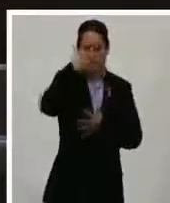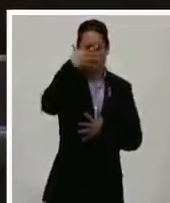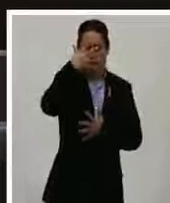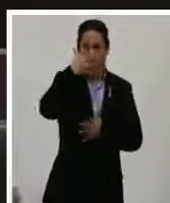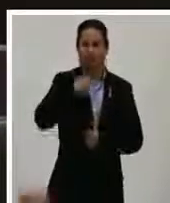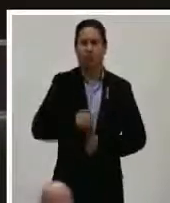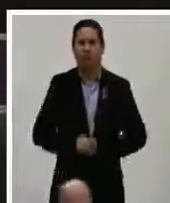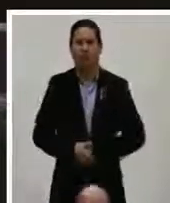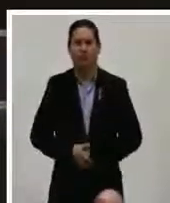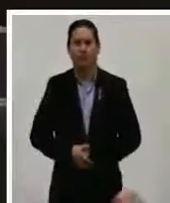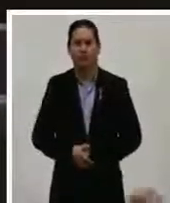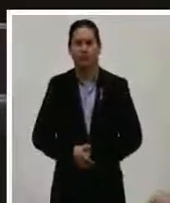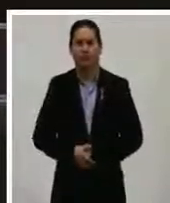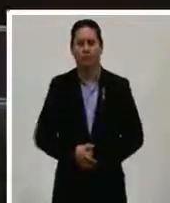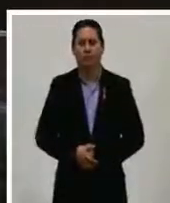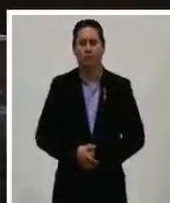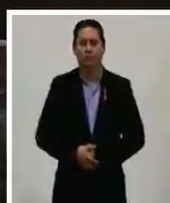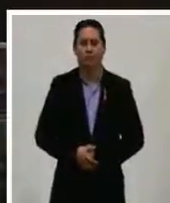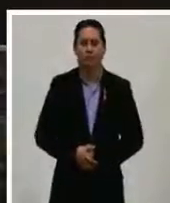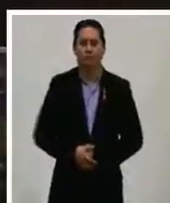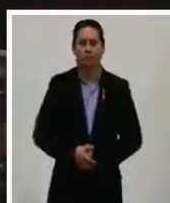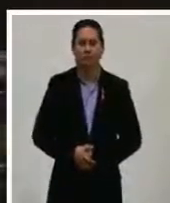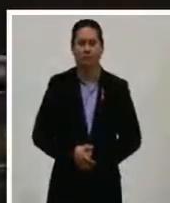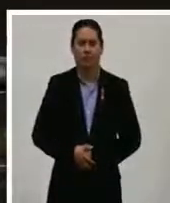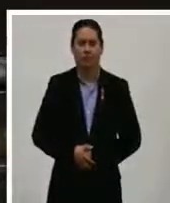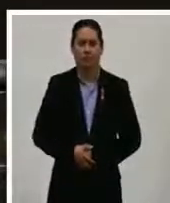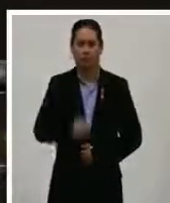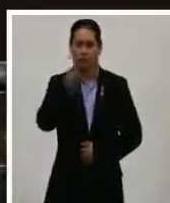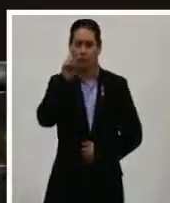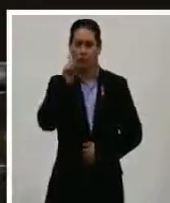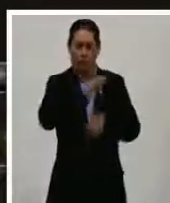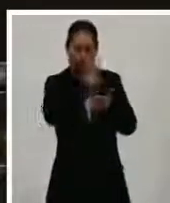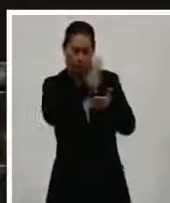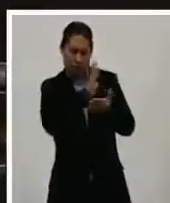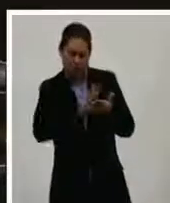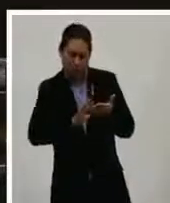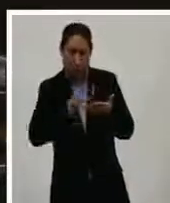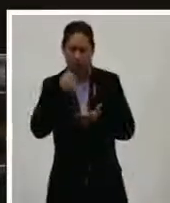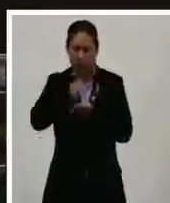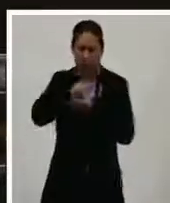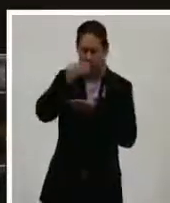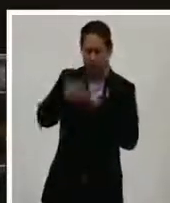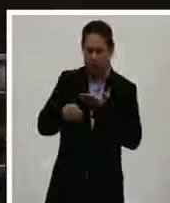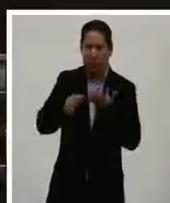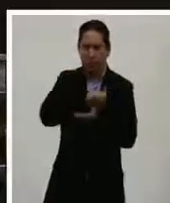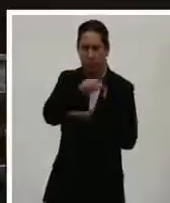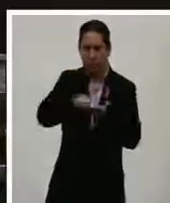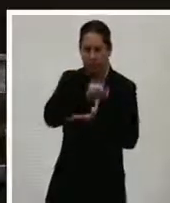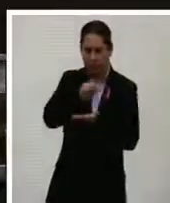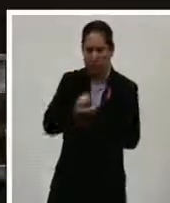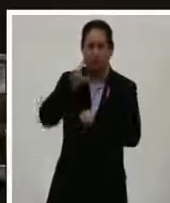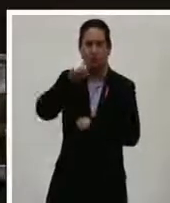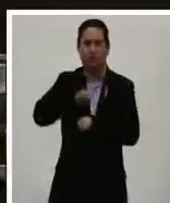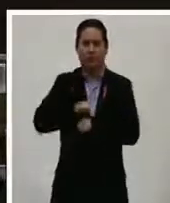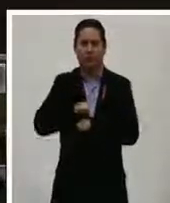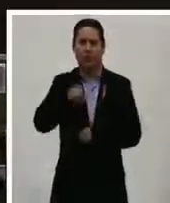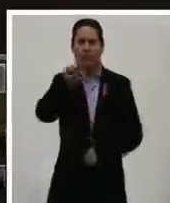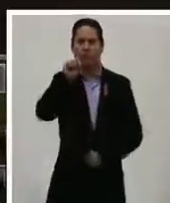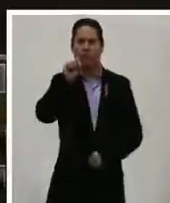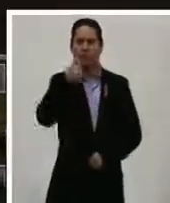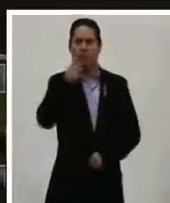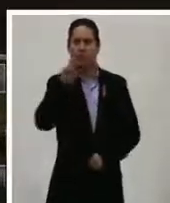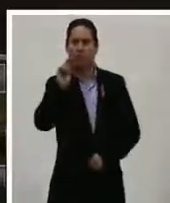ordinaria es el siguiente lectura y en su caso aprobación del acta de la sesión celebrada el